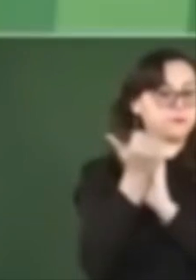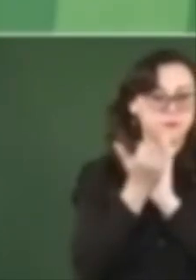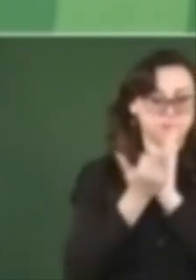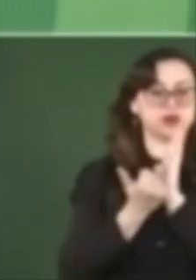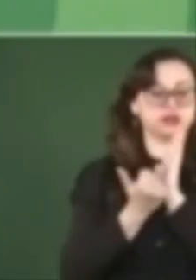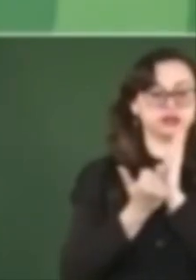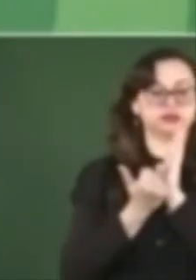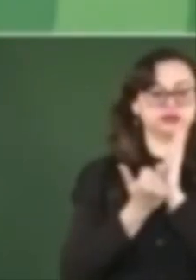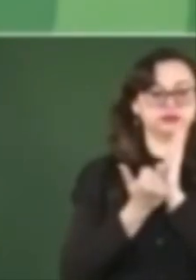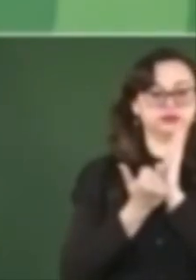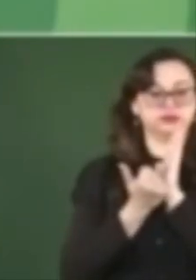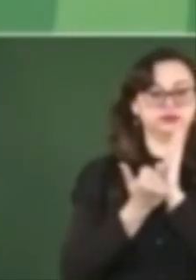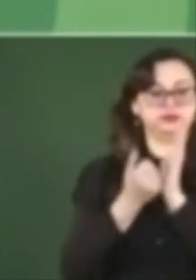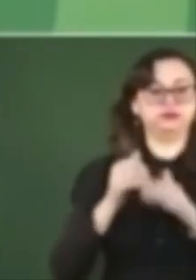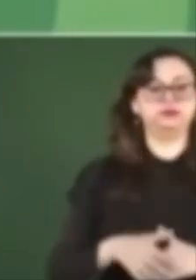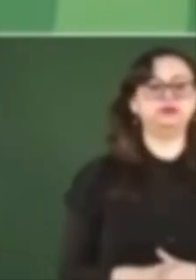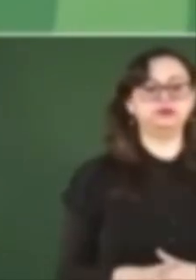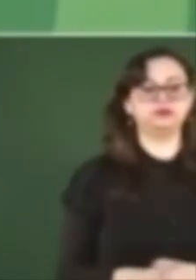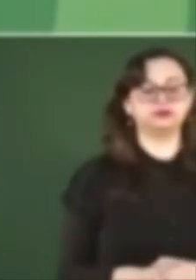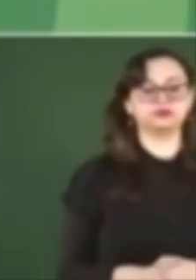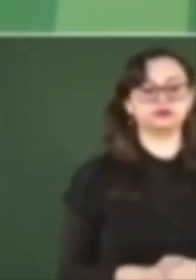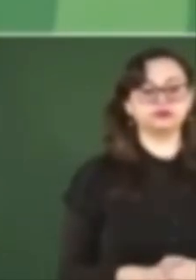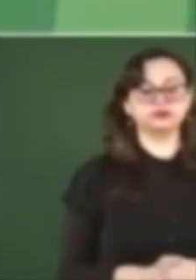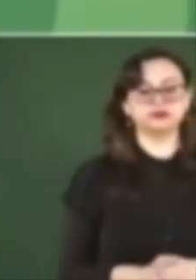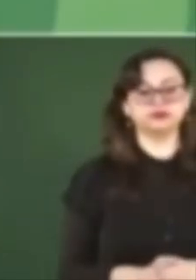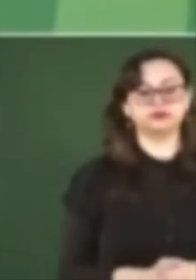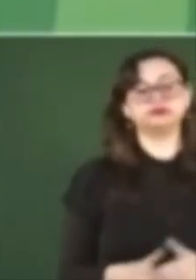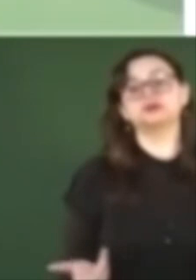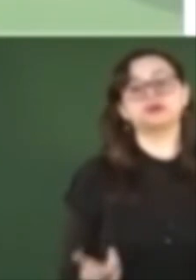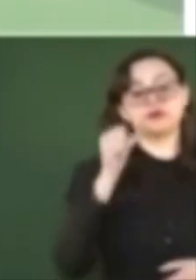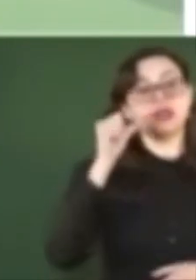Ahora, uno de los coordinadores del Partido Republicano ayer